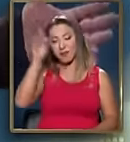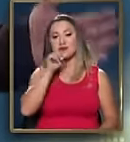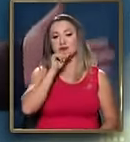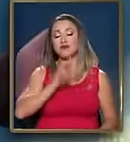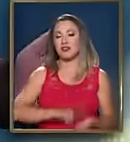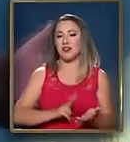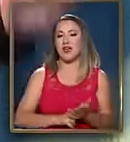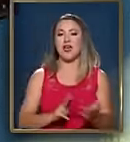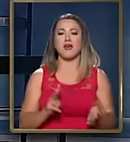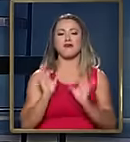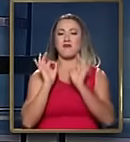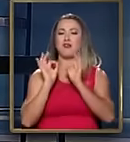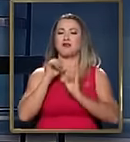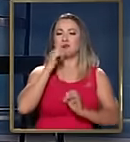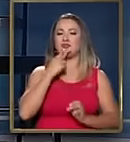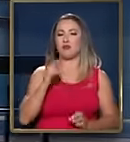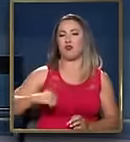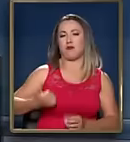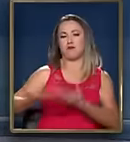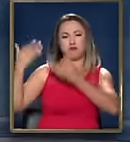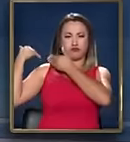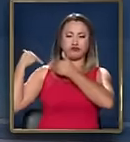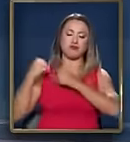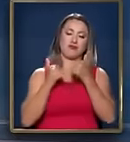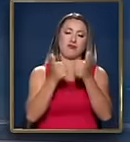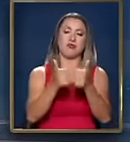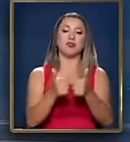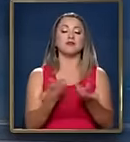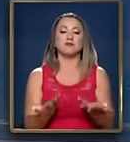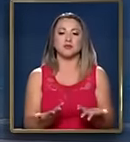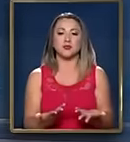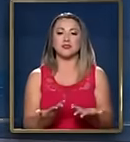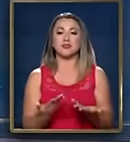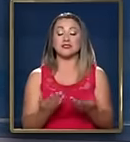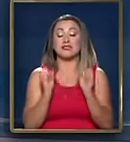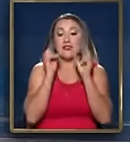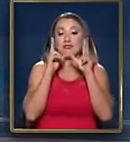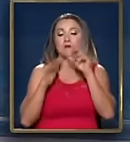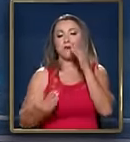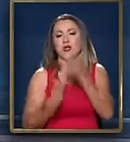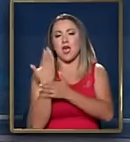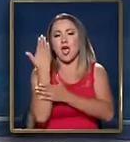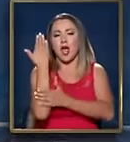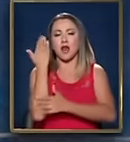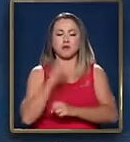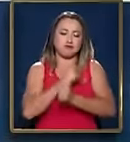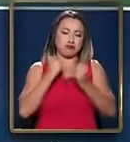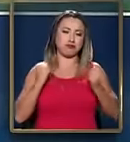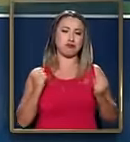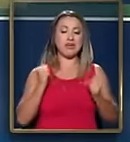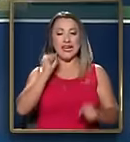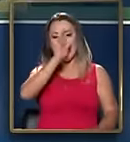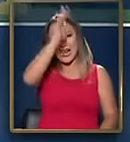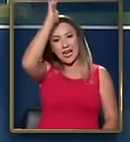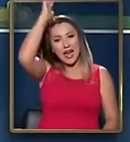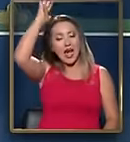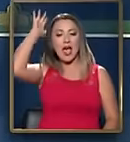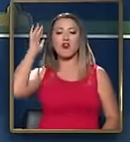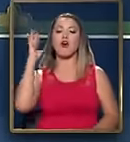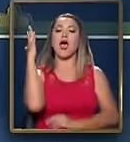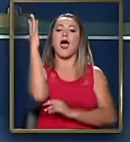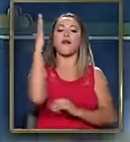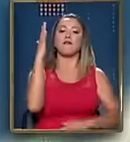vida esplendorosa. Pero mira, era increíble porque se levantaba en las mañanas y el gallo, arriba del árbol,